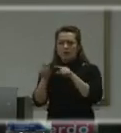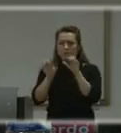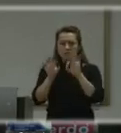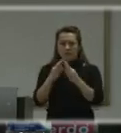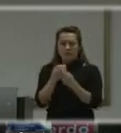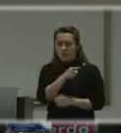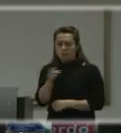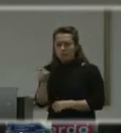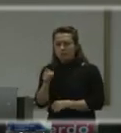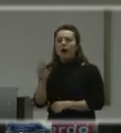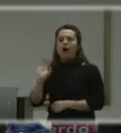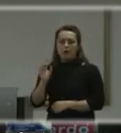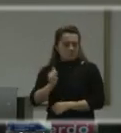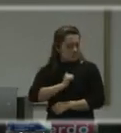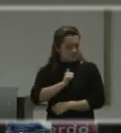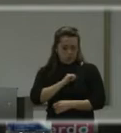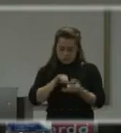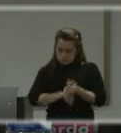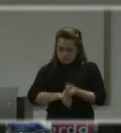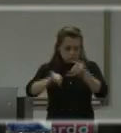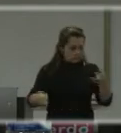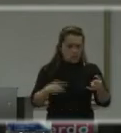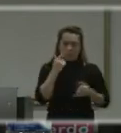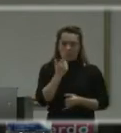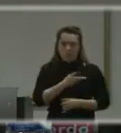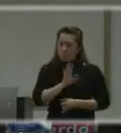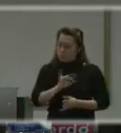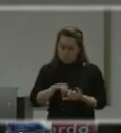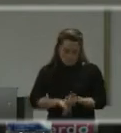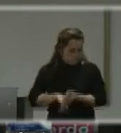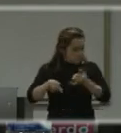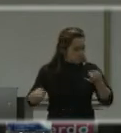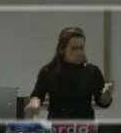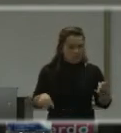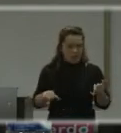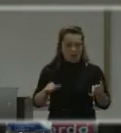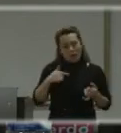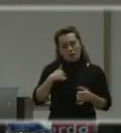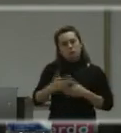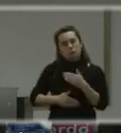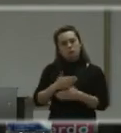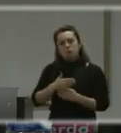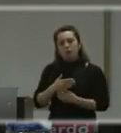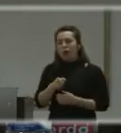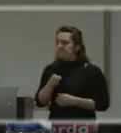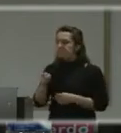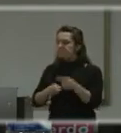personas que viven por su cuenta, sin sus papás, y que por lo general tienen hijos.